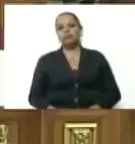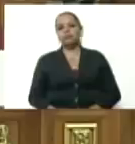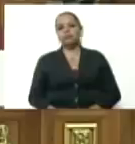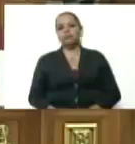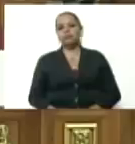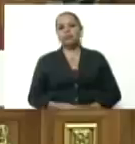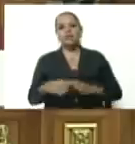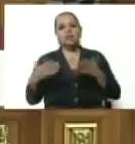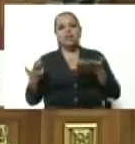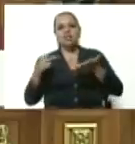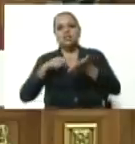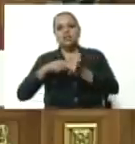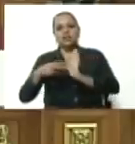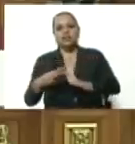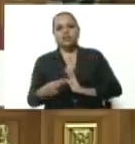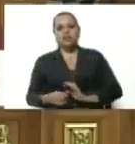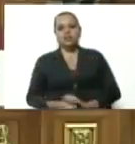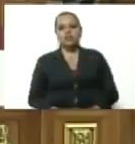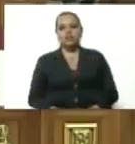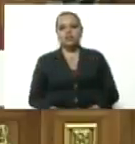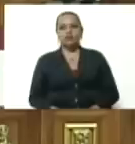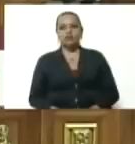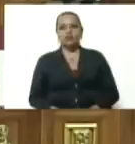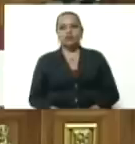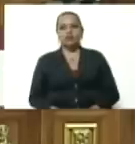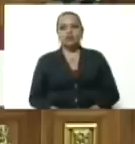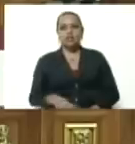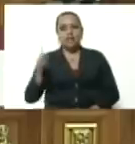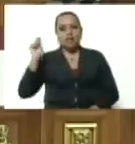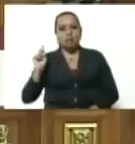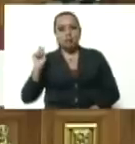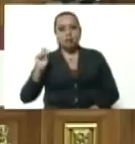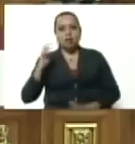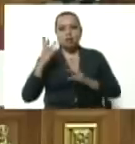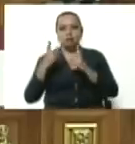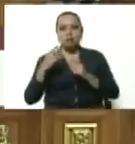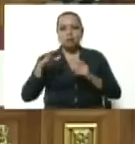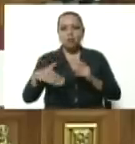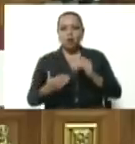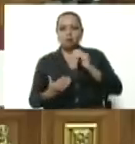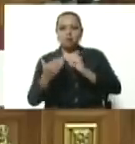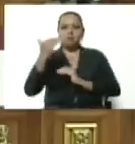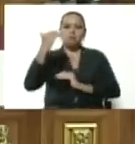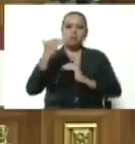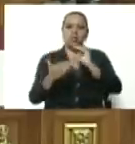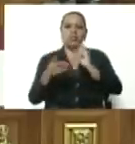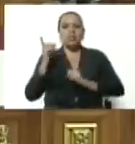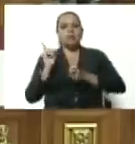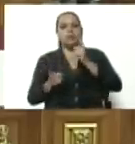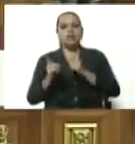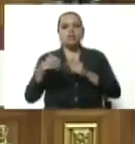¿Qué significa eso? Ah, bueno, que el número de diputados puede bajar o puede subir de acuerdo a la elección.